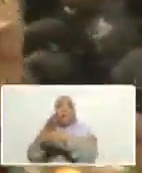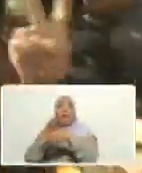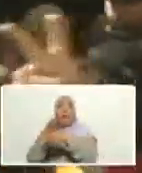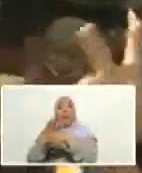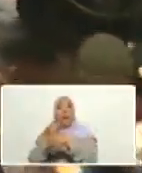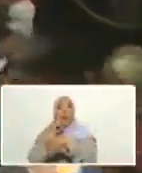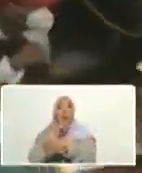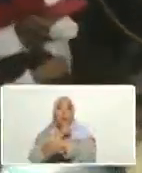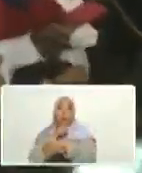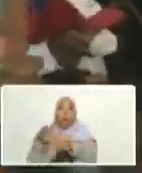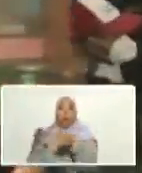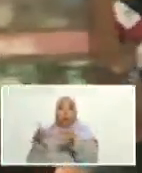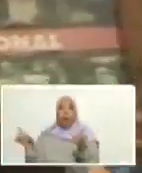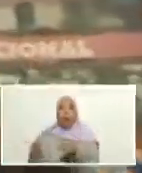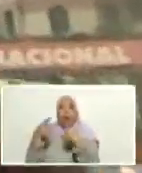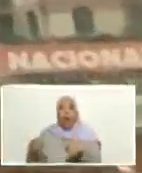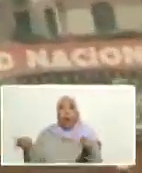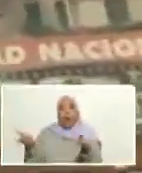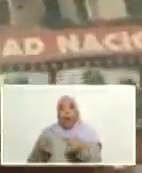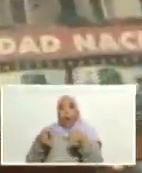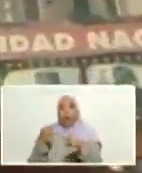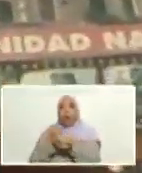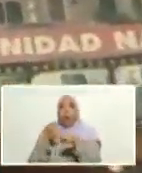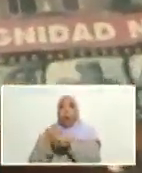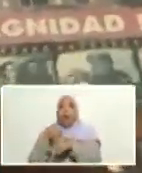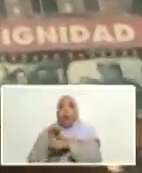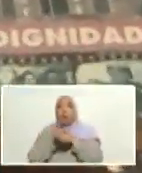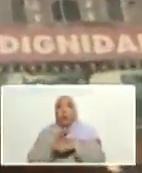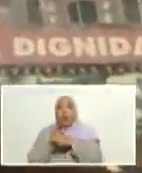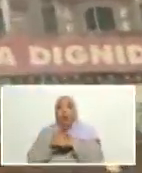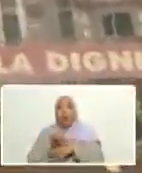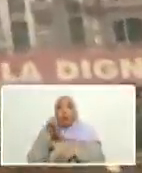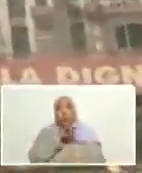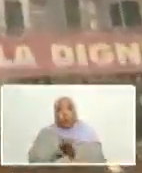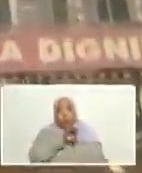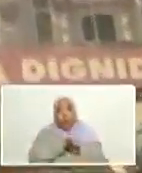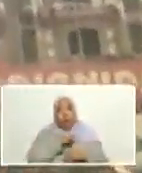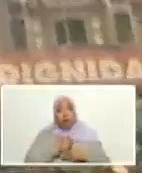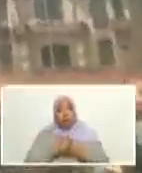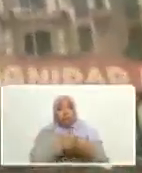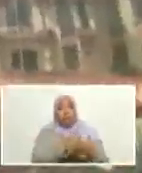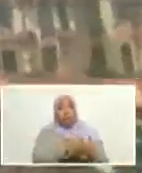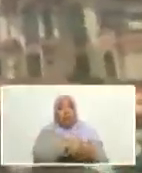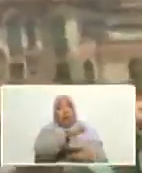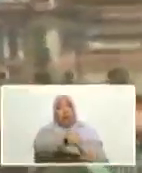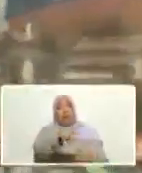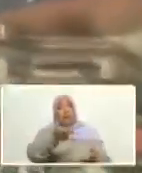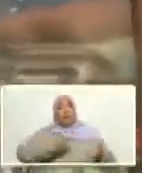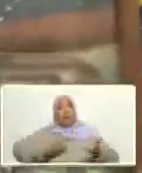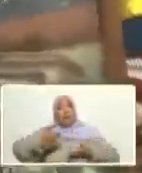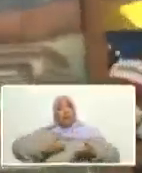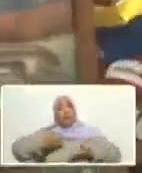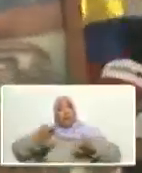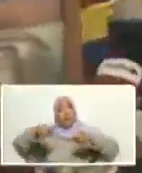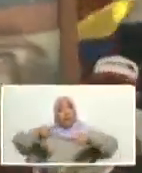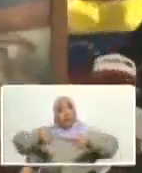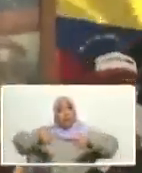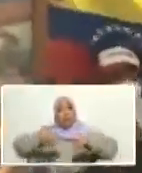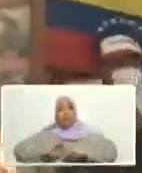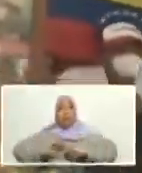al presidente Nicolás Maduro Moros por la protección social que le ha brindado en respuesta a las medidas coercitivas unilaterales. Así es,